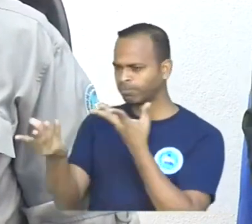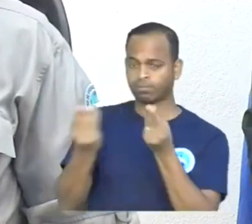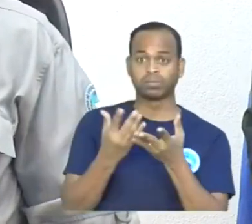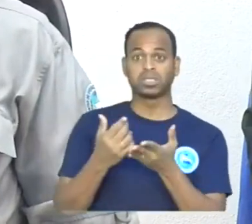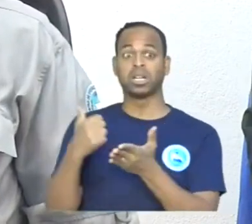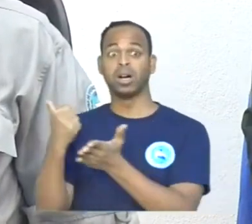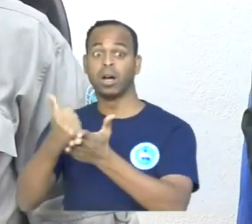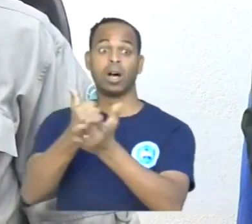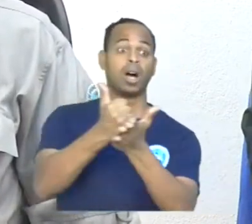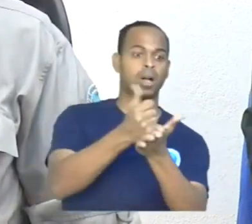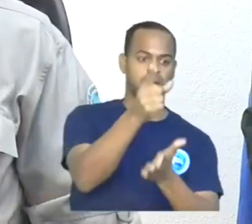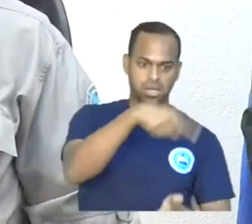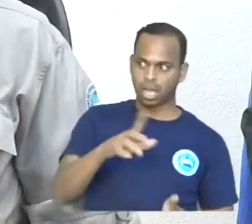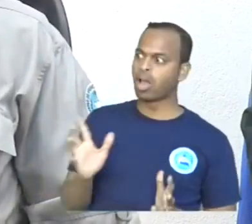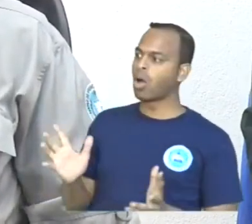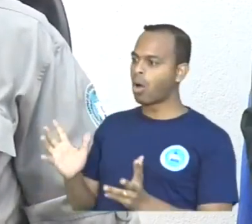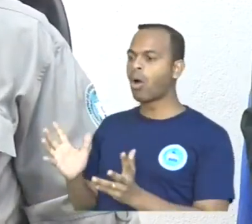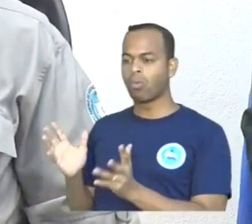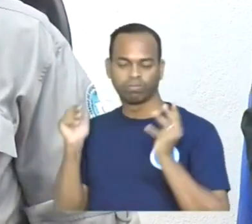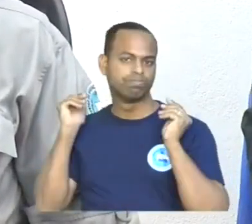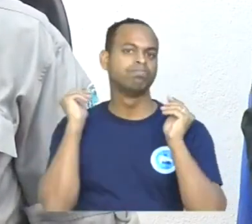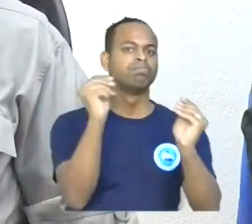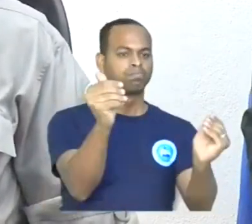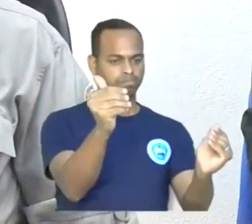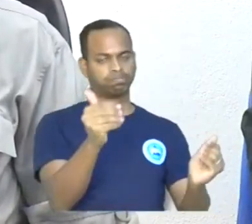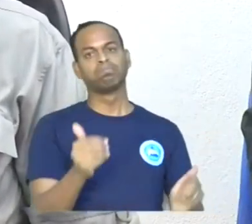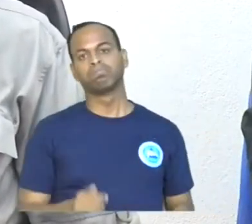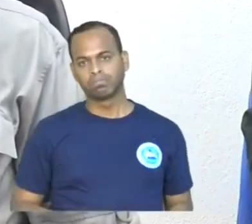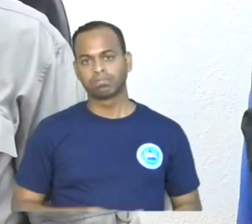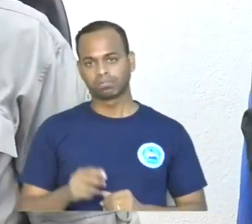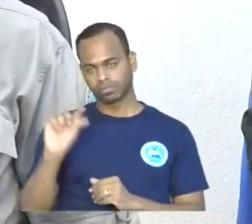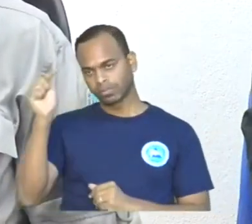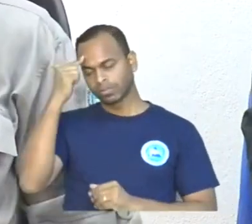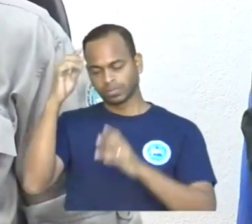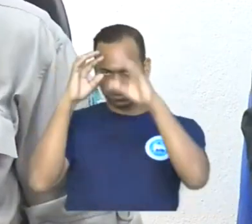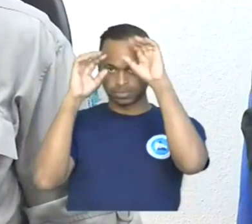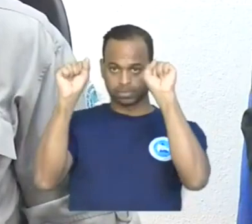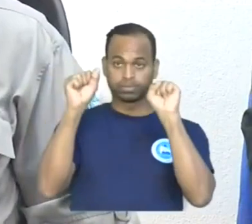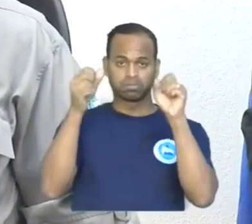social, la mano amiga y solidaria del gobierno del presidente Abinader,